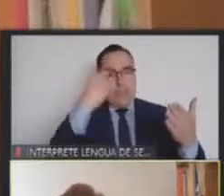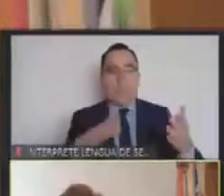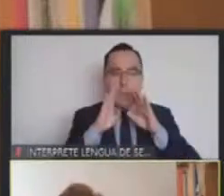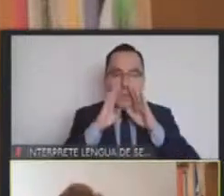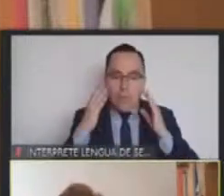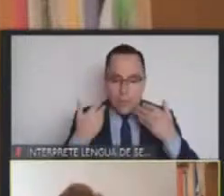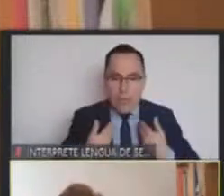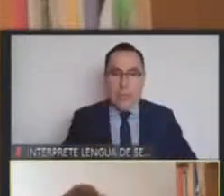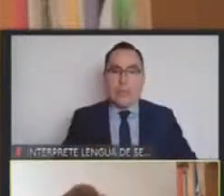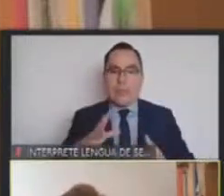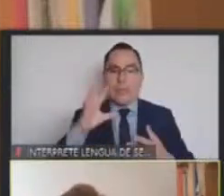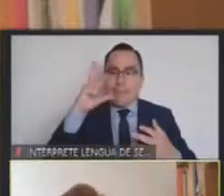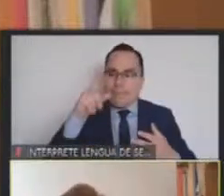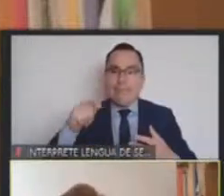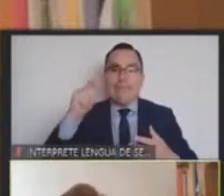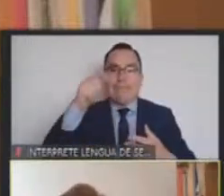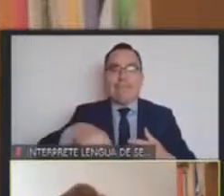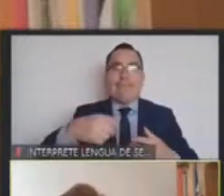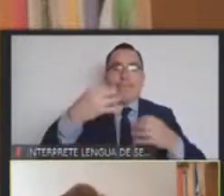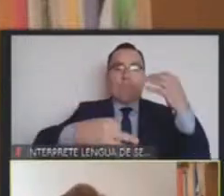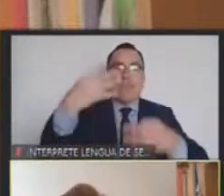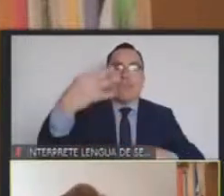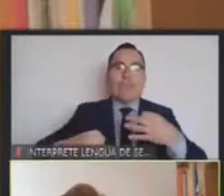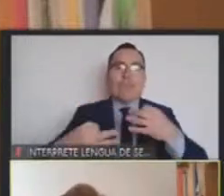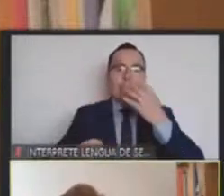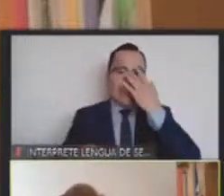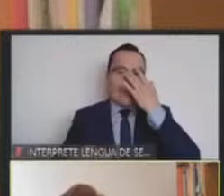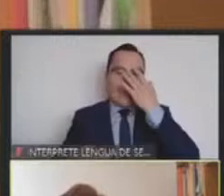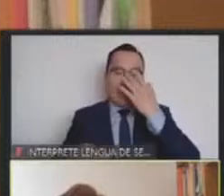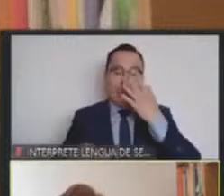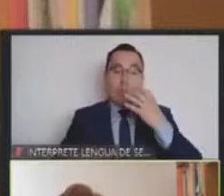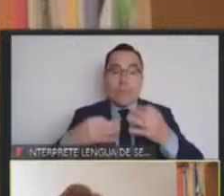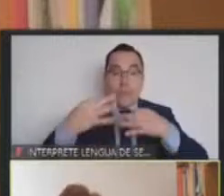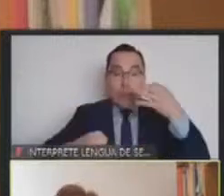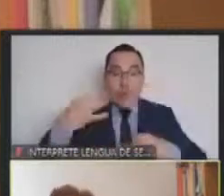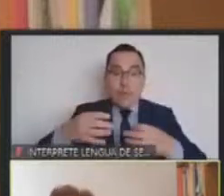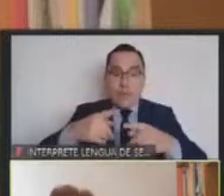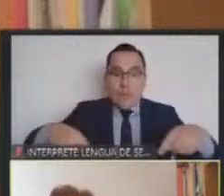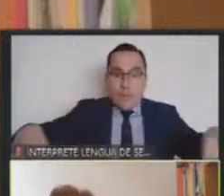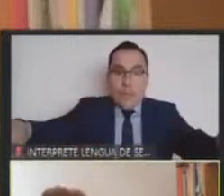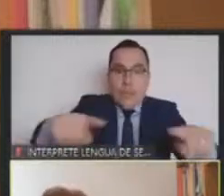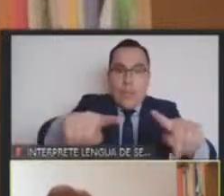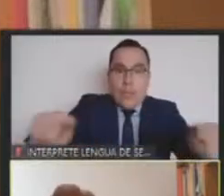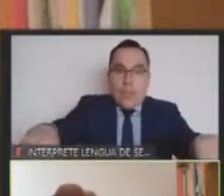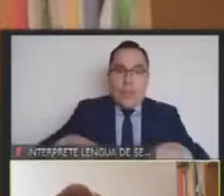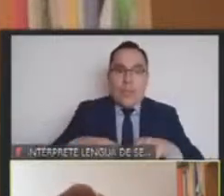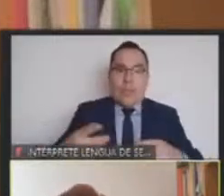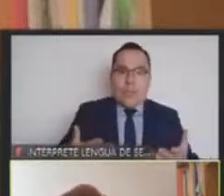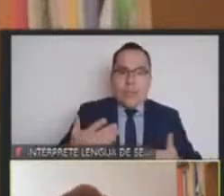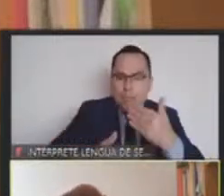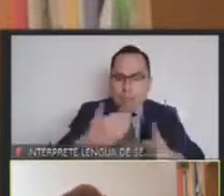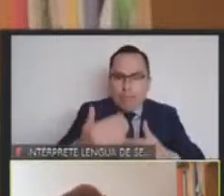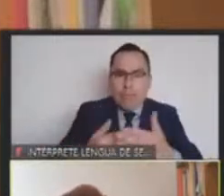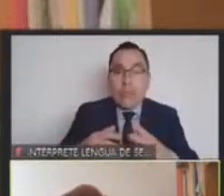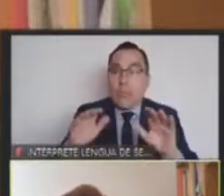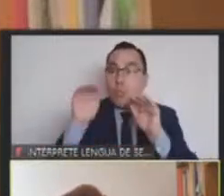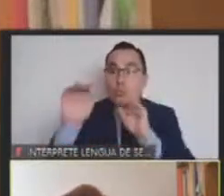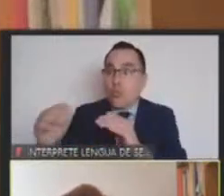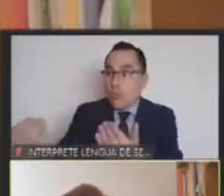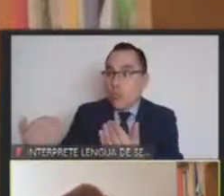de legitimar el ejercicio del poder jurisdiccional y conseguir en definitiva la confianza